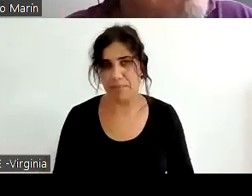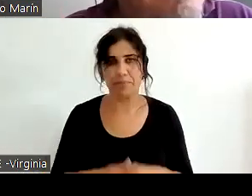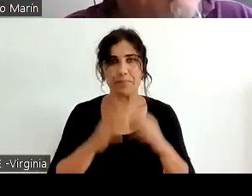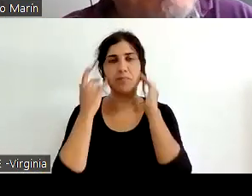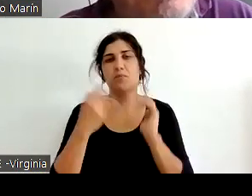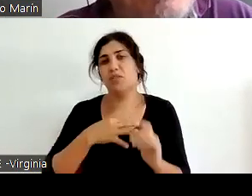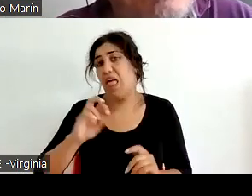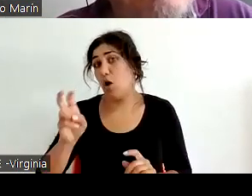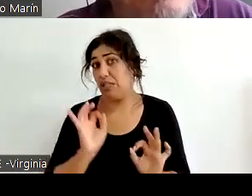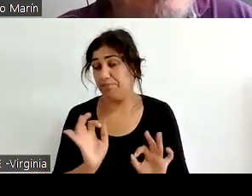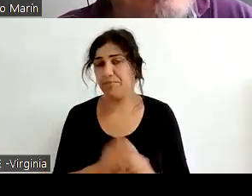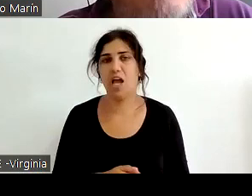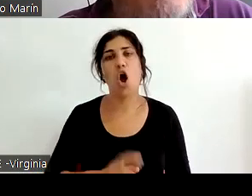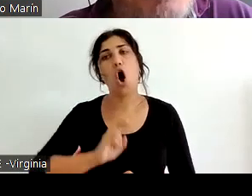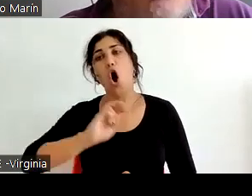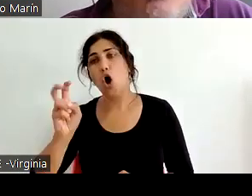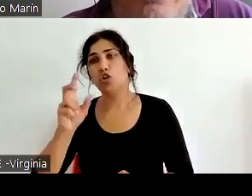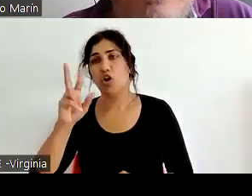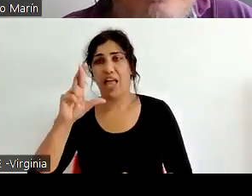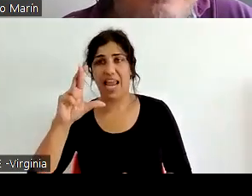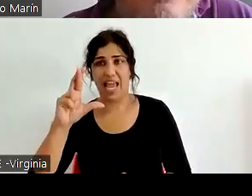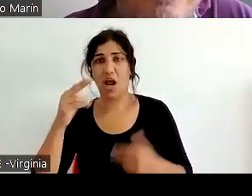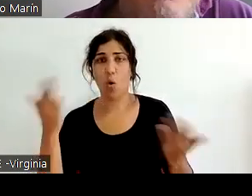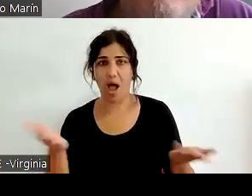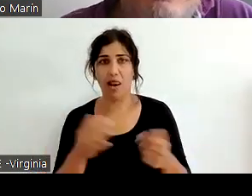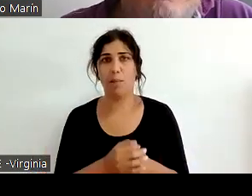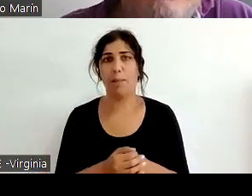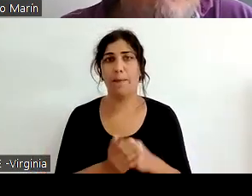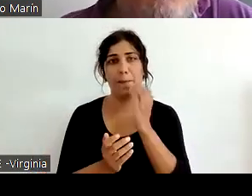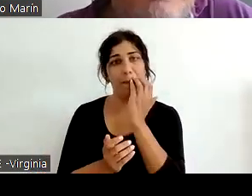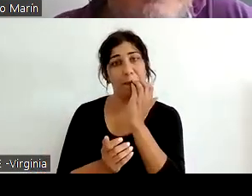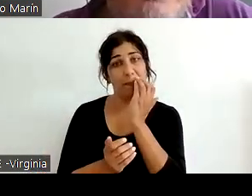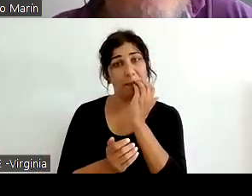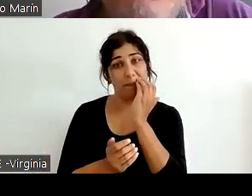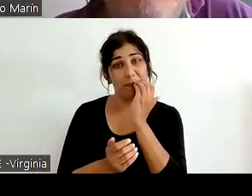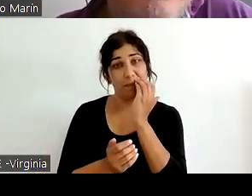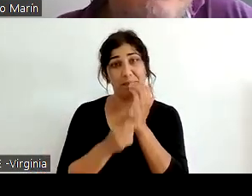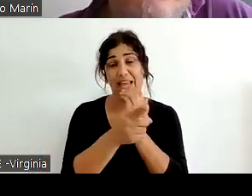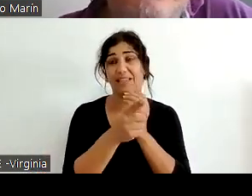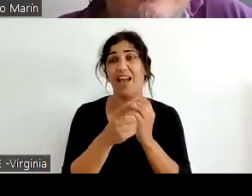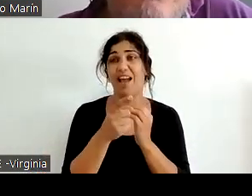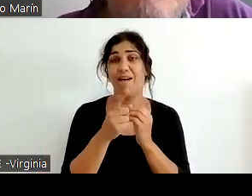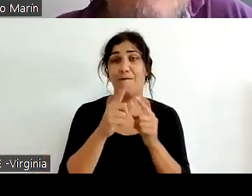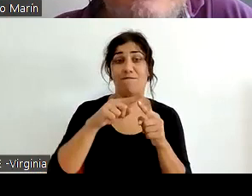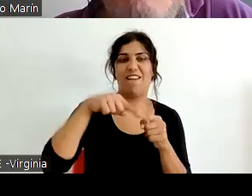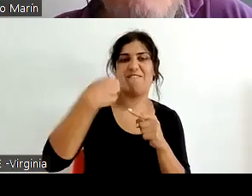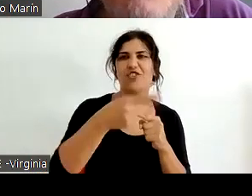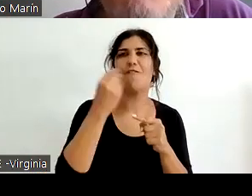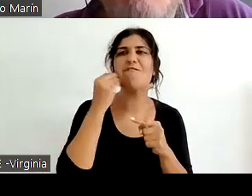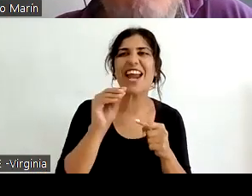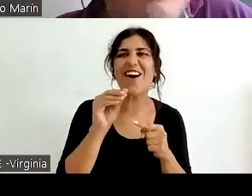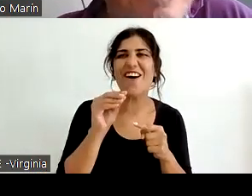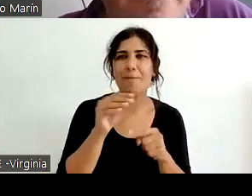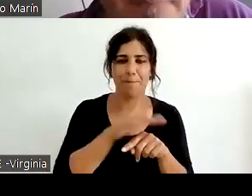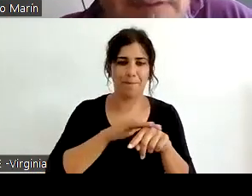Y a nivel de productos de LR, pues recordad que inicialmente lo que necesitamos es un efecto frío, por lo tanto, el Aloe Vera